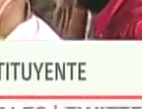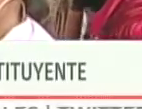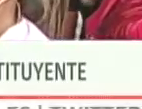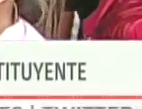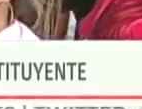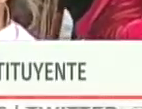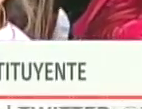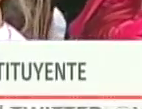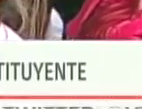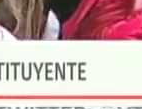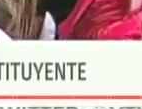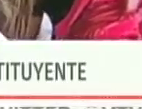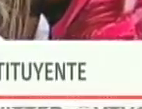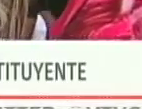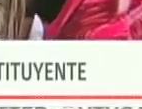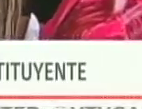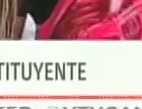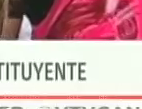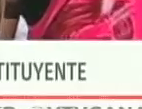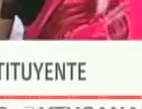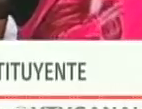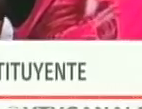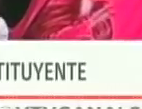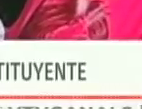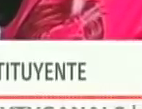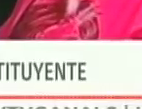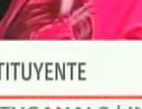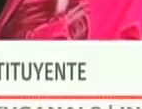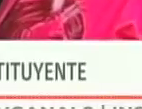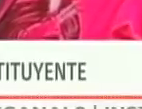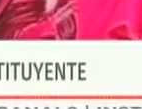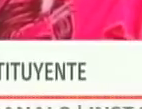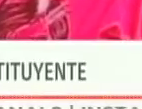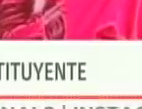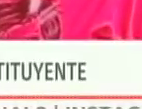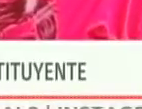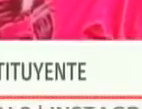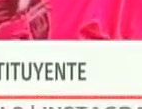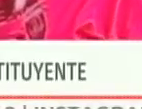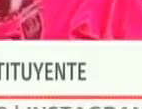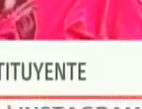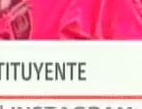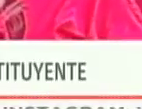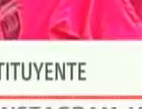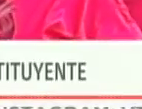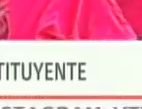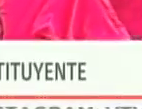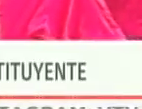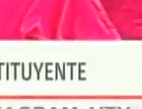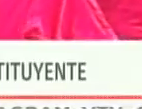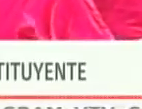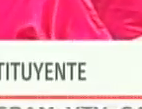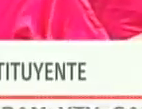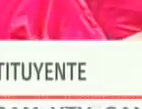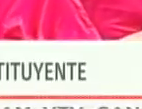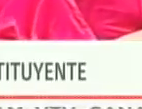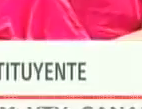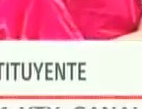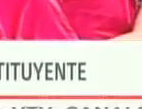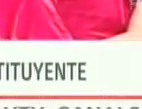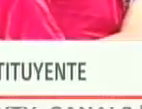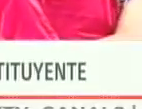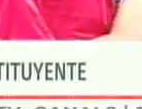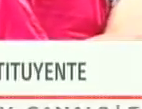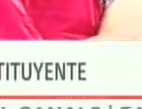un himno, 115.000 leguas cuadradas y 2 millones de habitantes con intereses y principios comunes, con